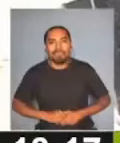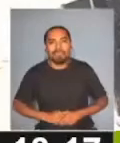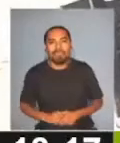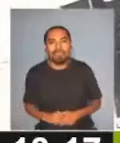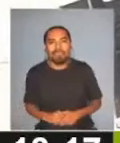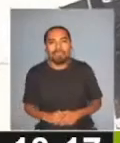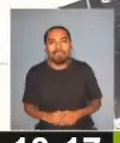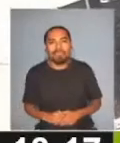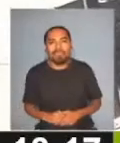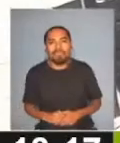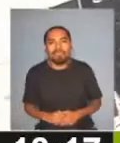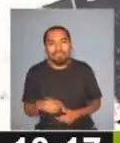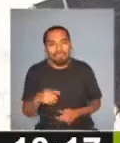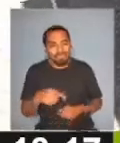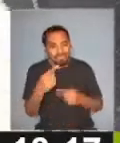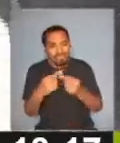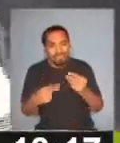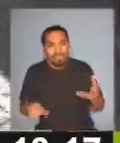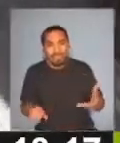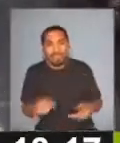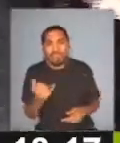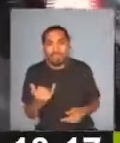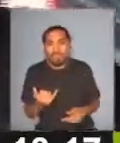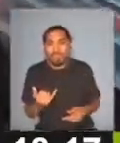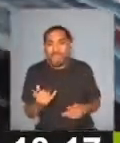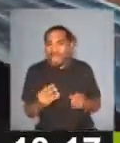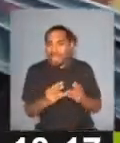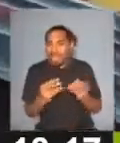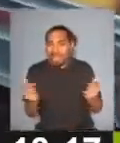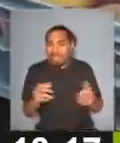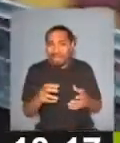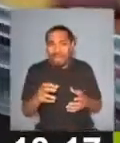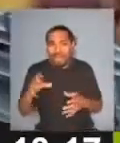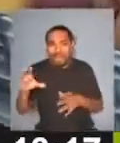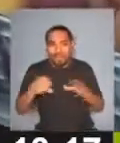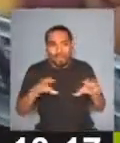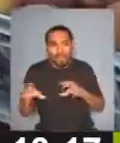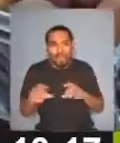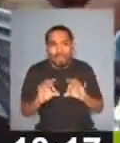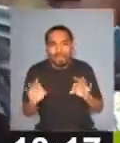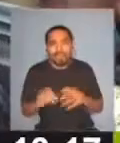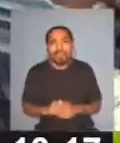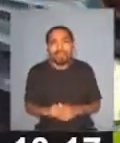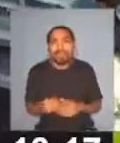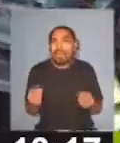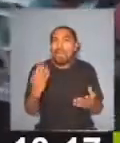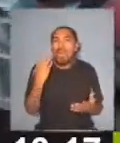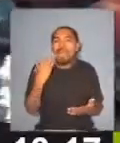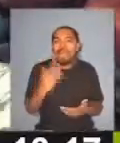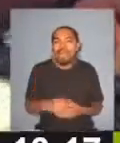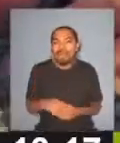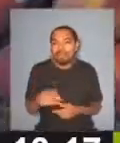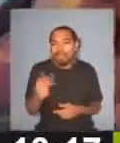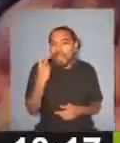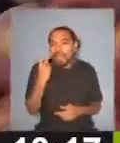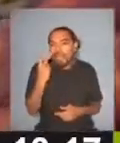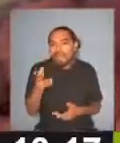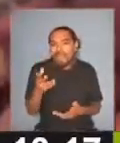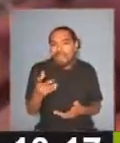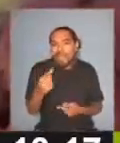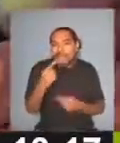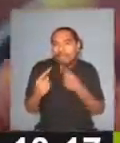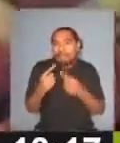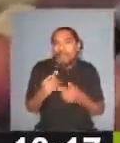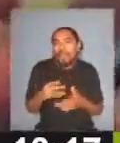época ya van teniendo su finalización de cosecha cómo le va Buenas tardes Bueno estamos en vivo Queremos saber el precio de las